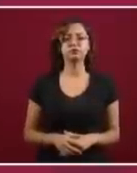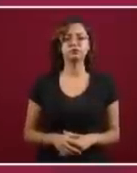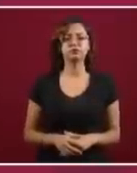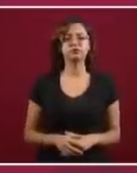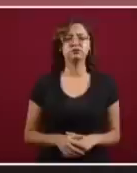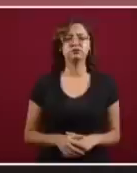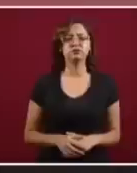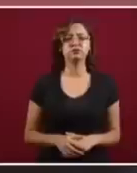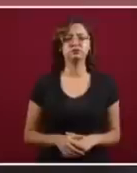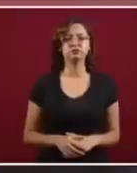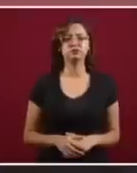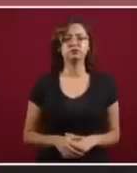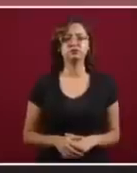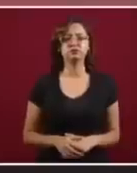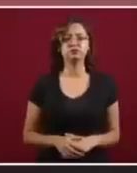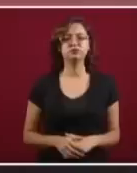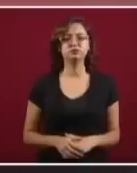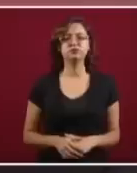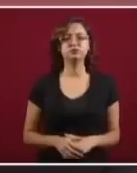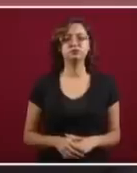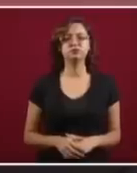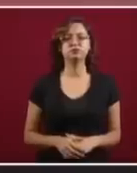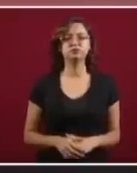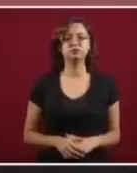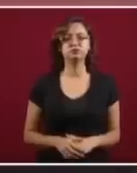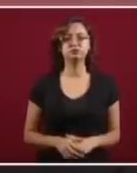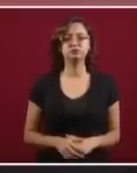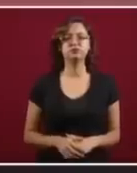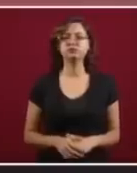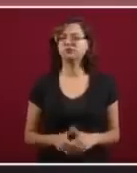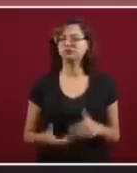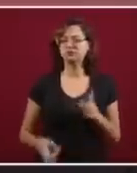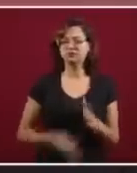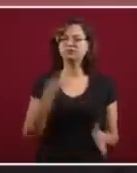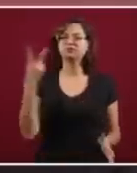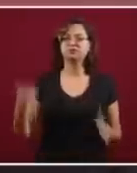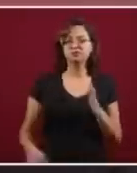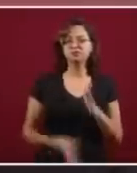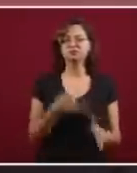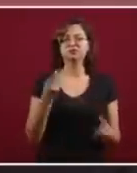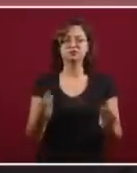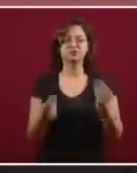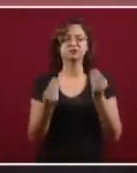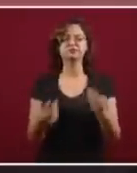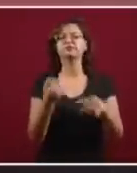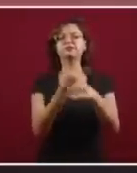d transmitir mucha información